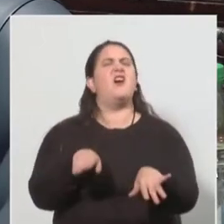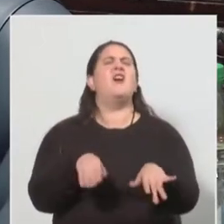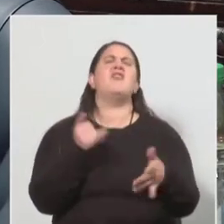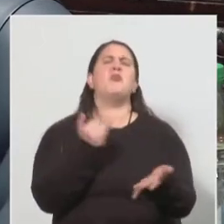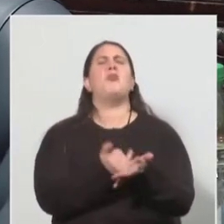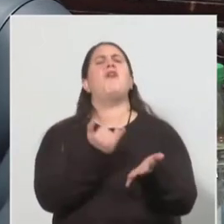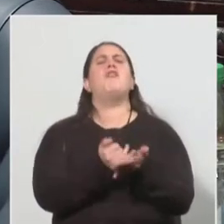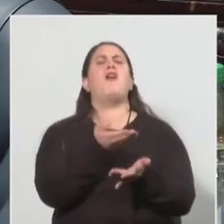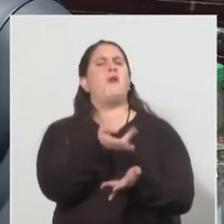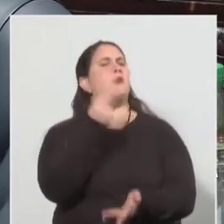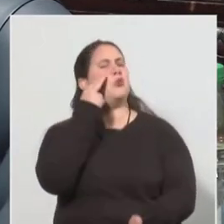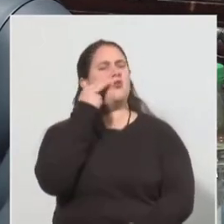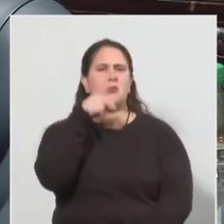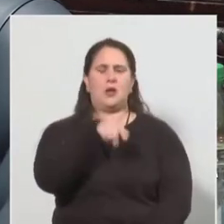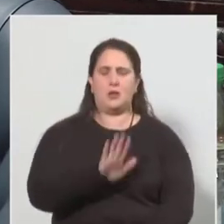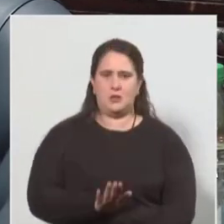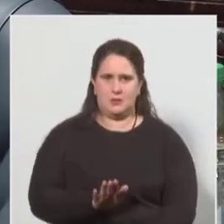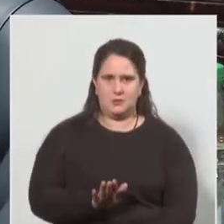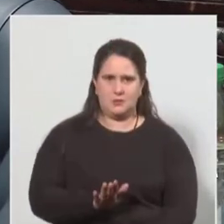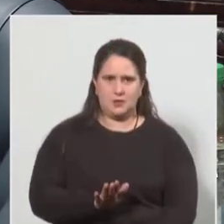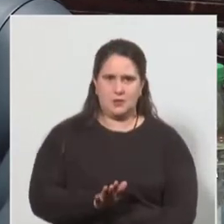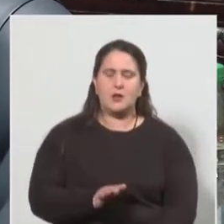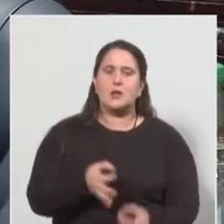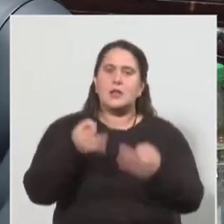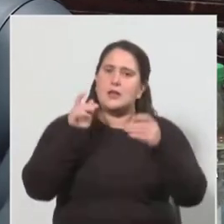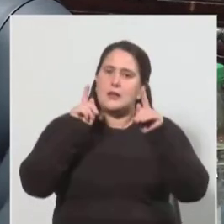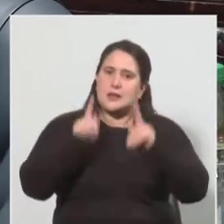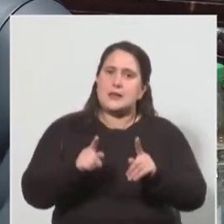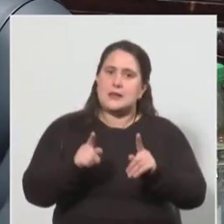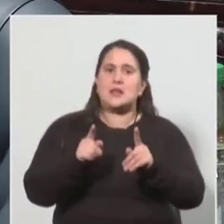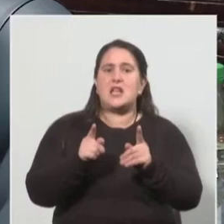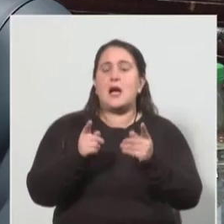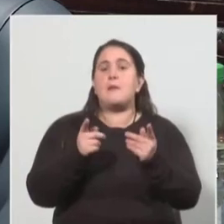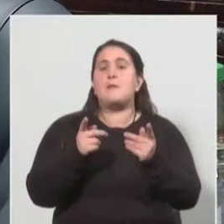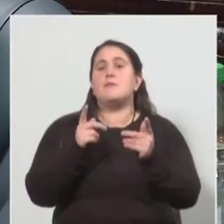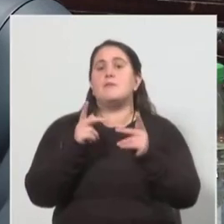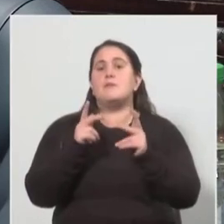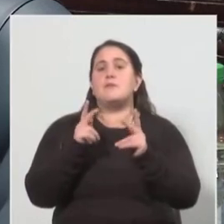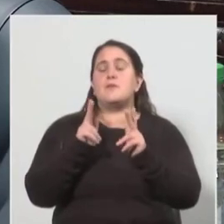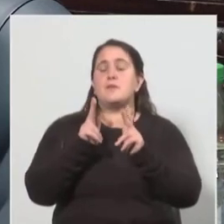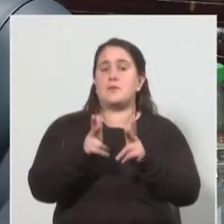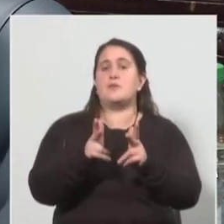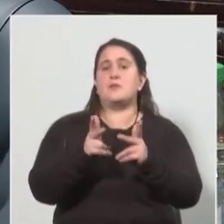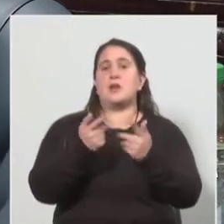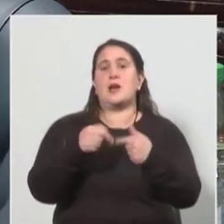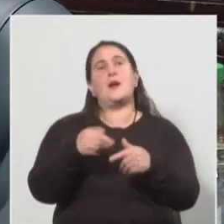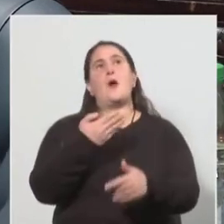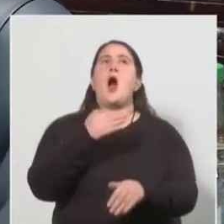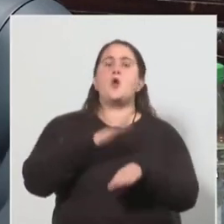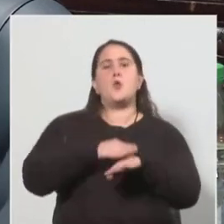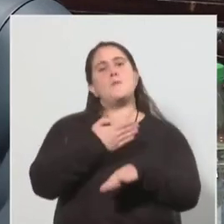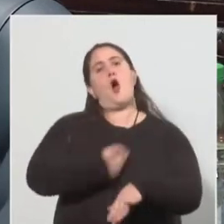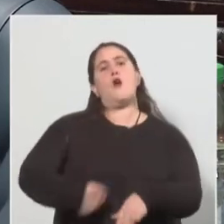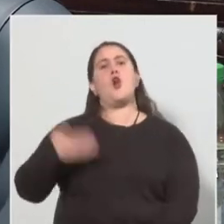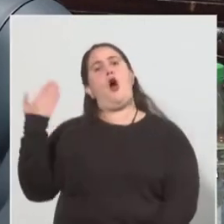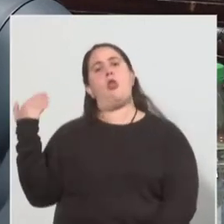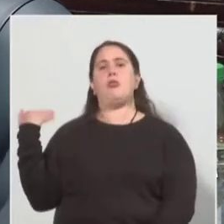el problema que enfrentamos, al tiempo que las trasladan a gobiernos anteriores.